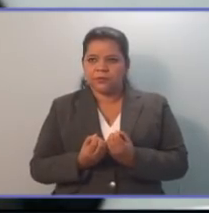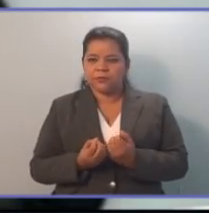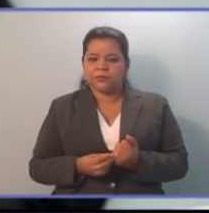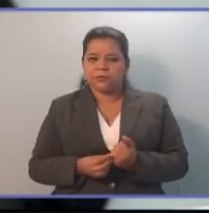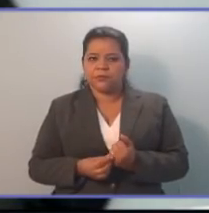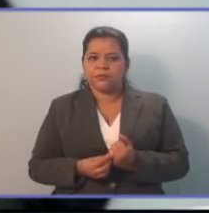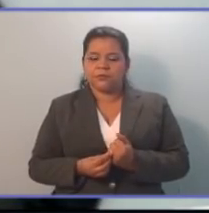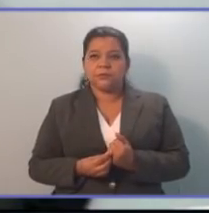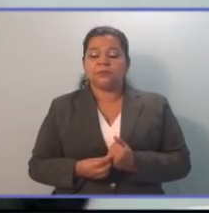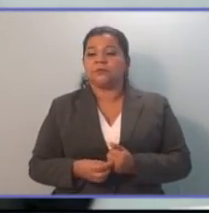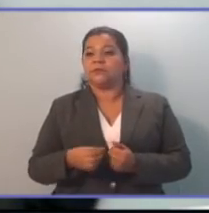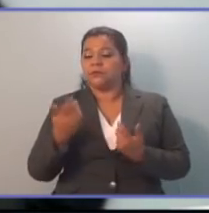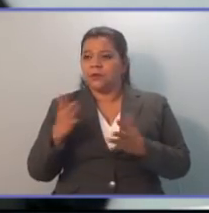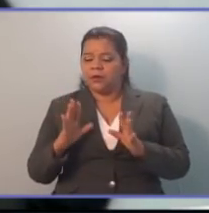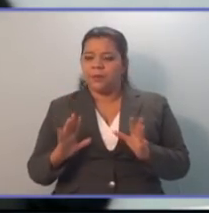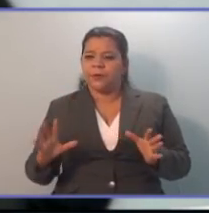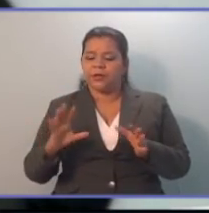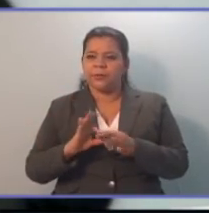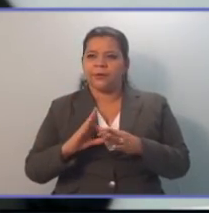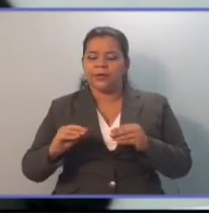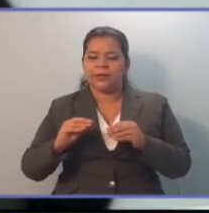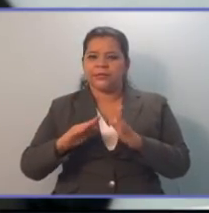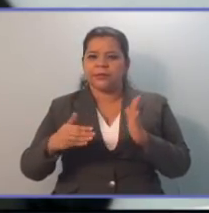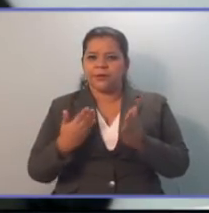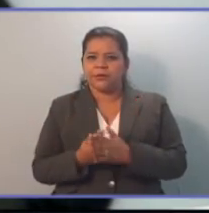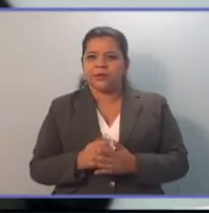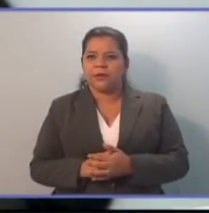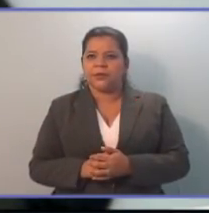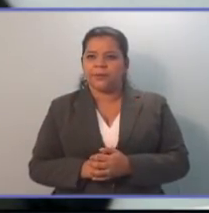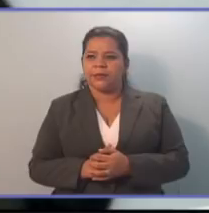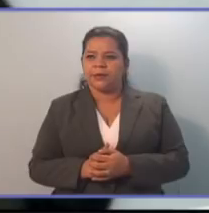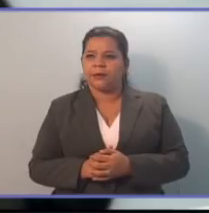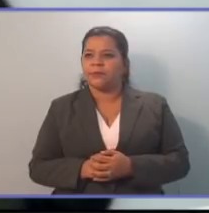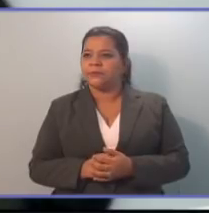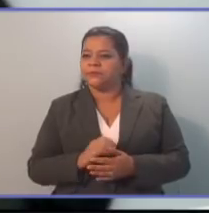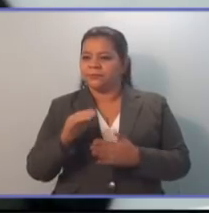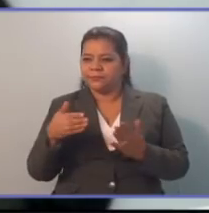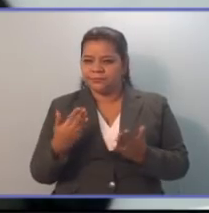Sí, es necesario, puesto que hay una